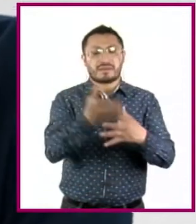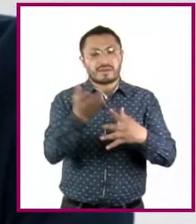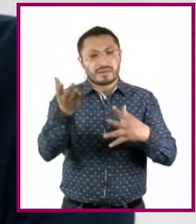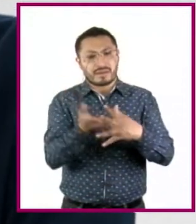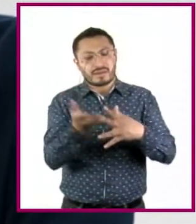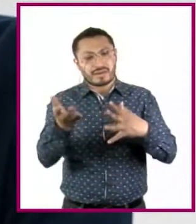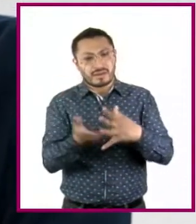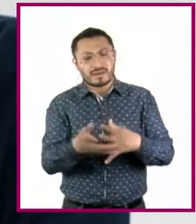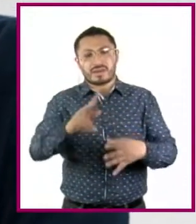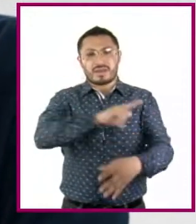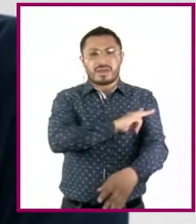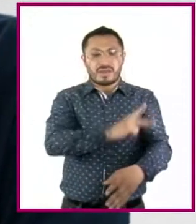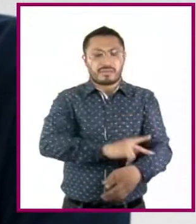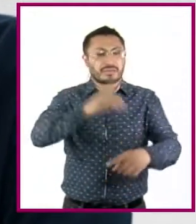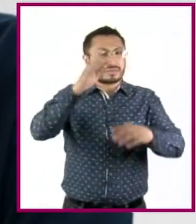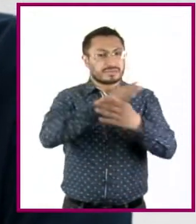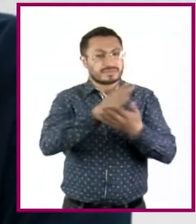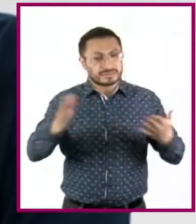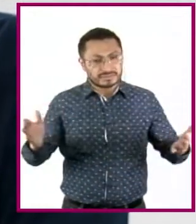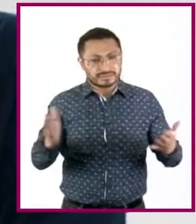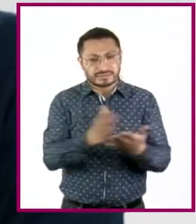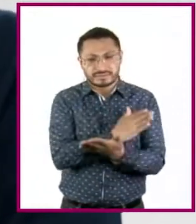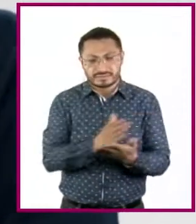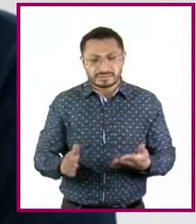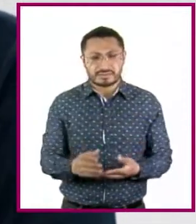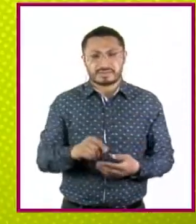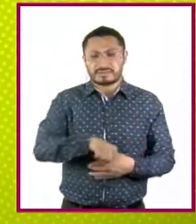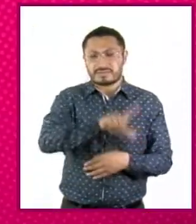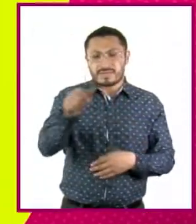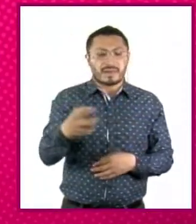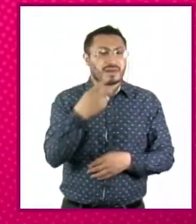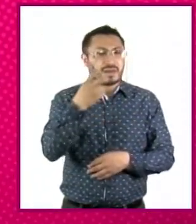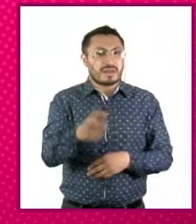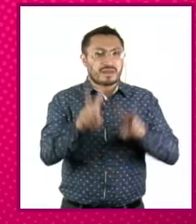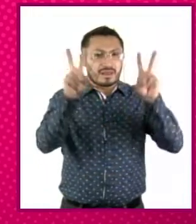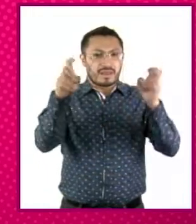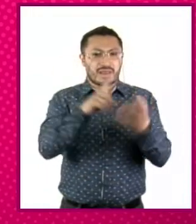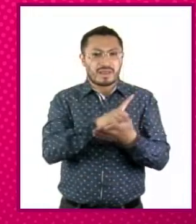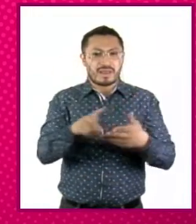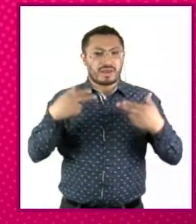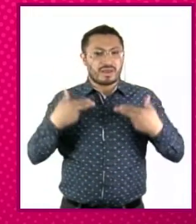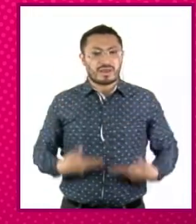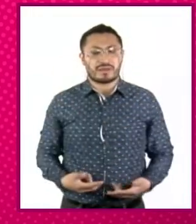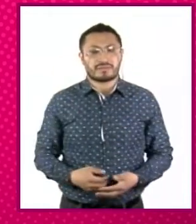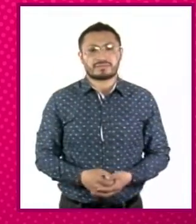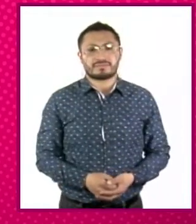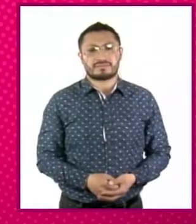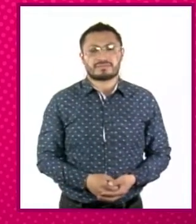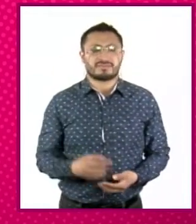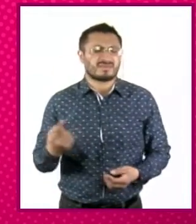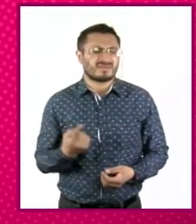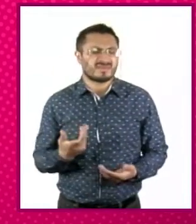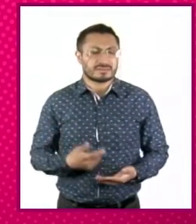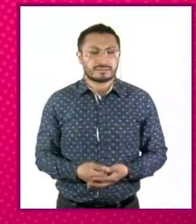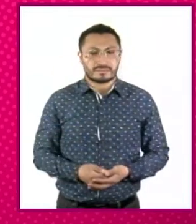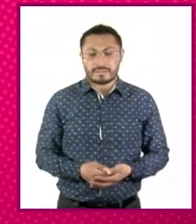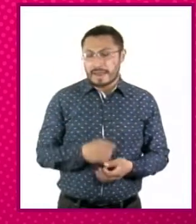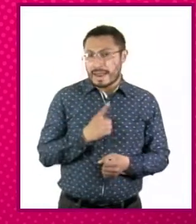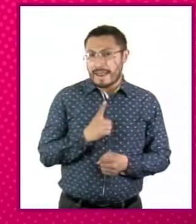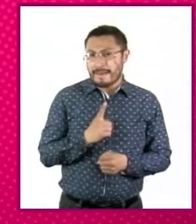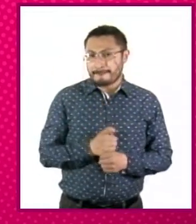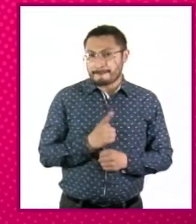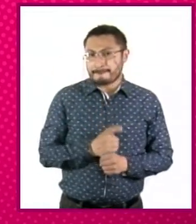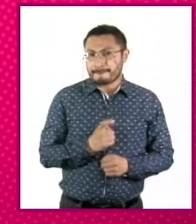¿Qué siguió después de este primer paso en materia de derechos humanos? Lo primero, y que es algo muy